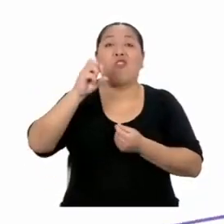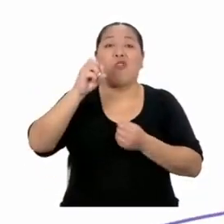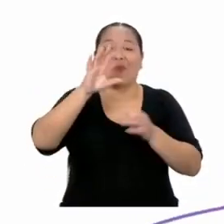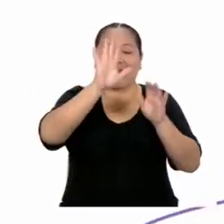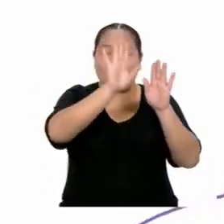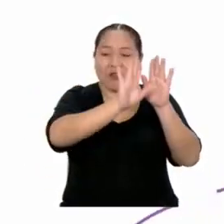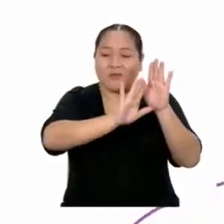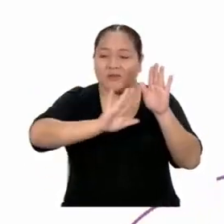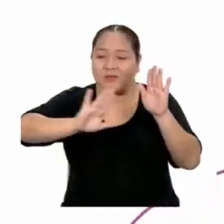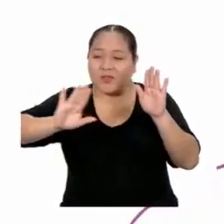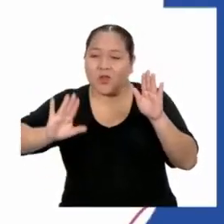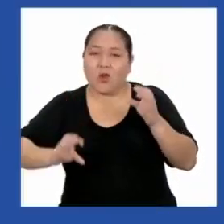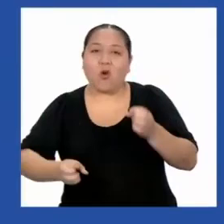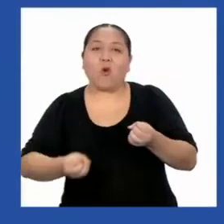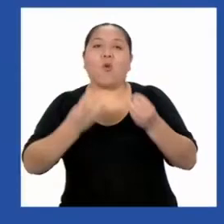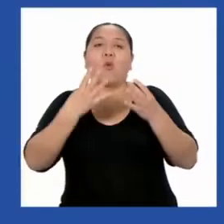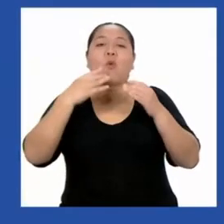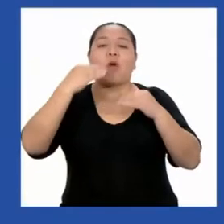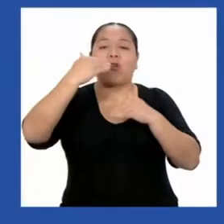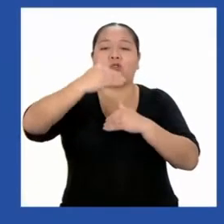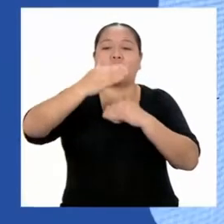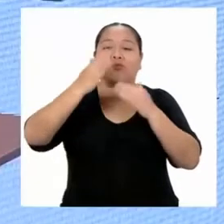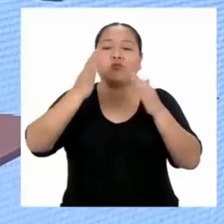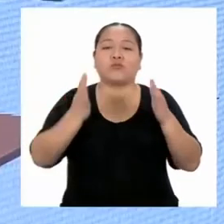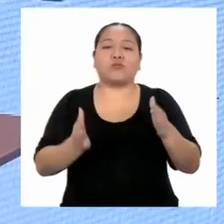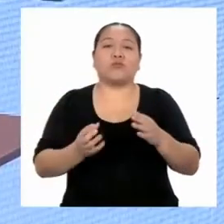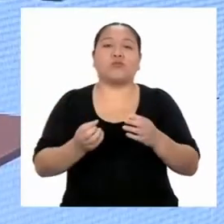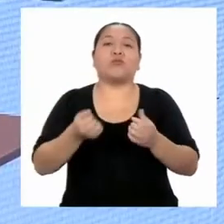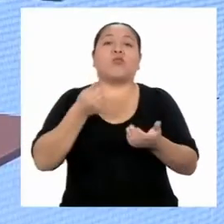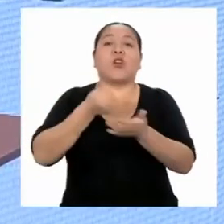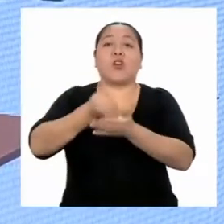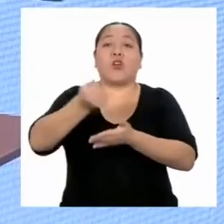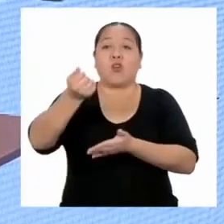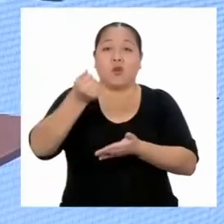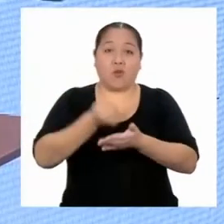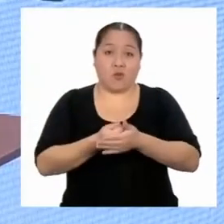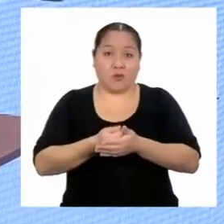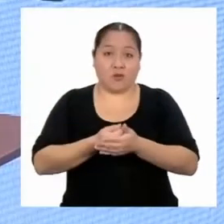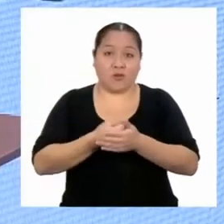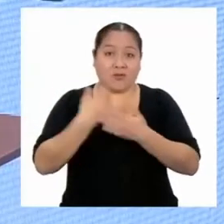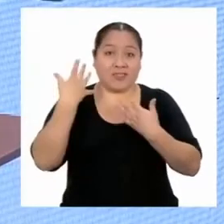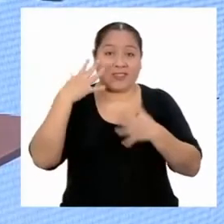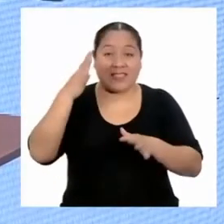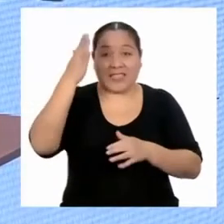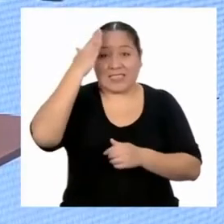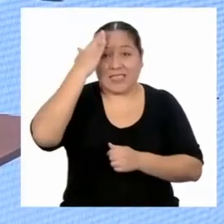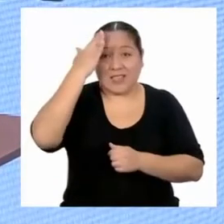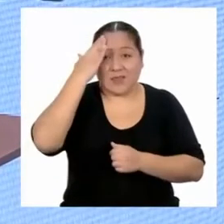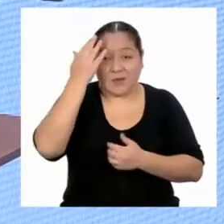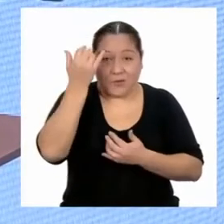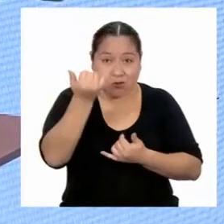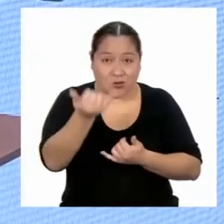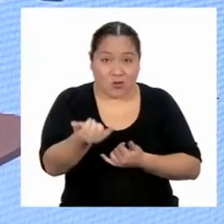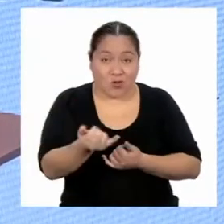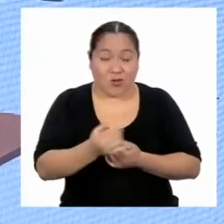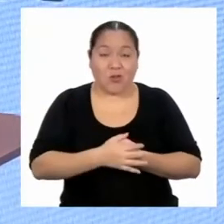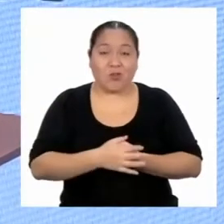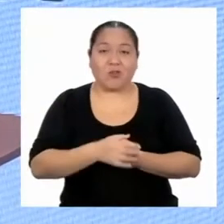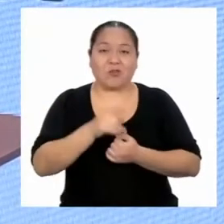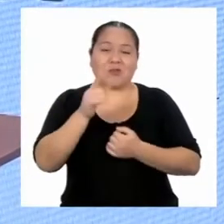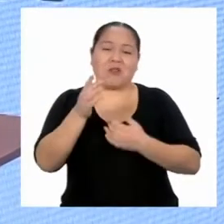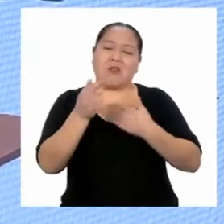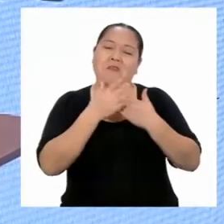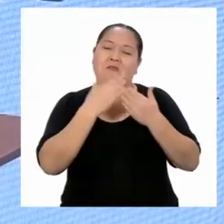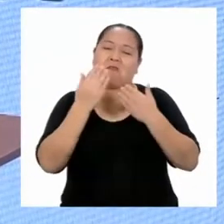metros cuadrados de alfombra necesitará comprar? Con todo lo que hemos aplicado hoy, de seguro te